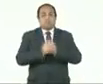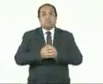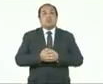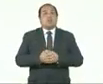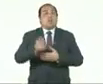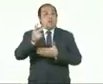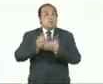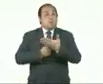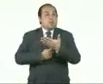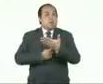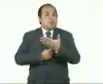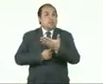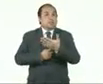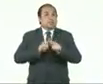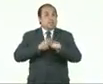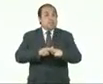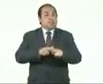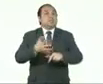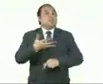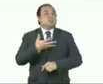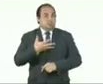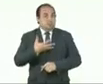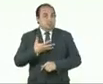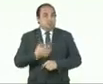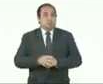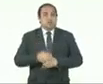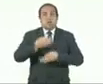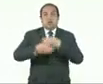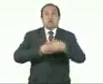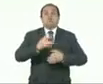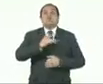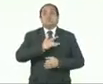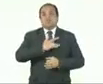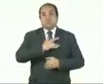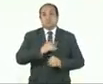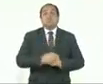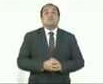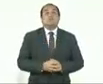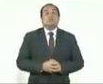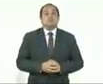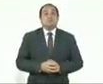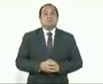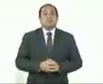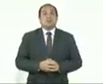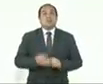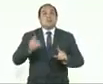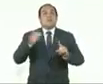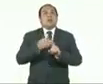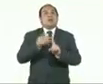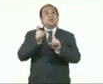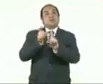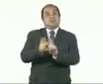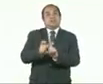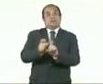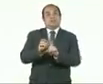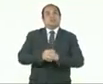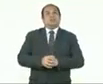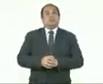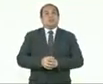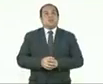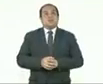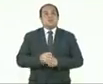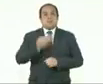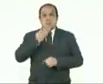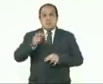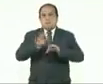iniciativas que sigan desarrollándose en todos los corazones para la defensa del bien más